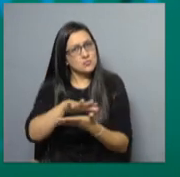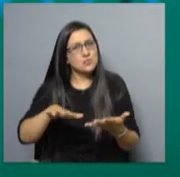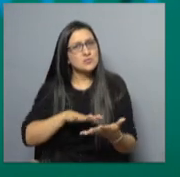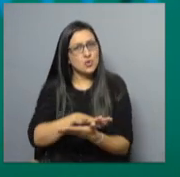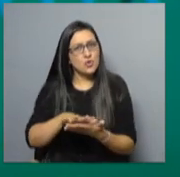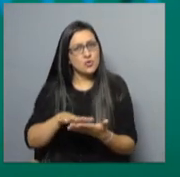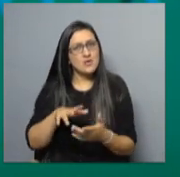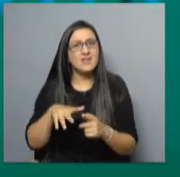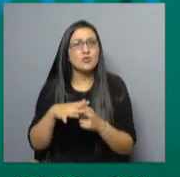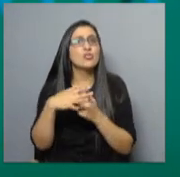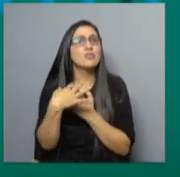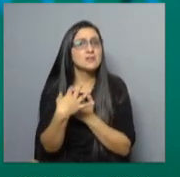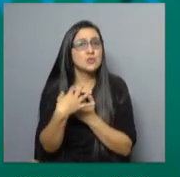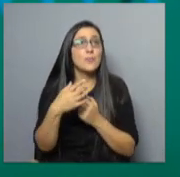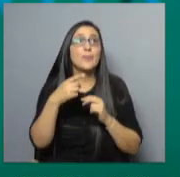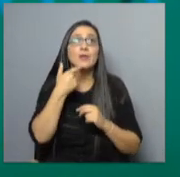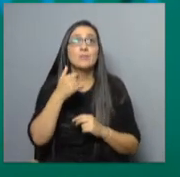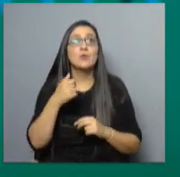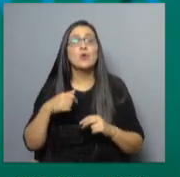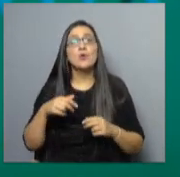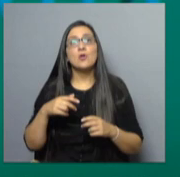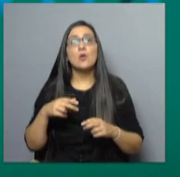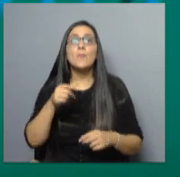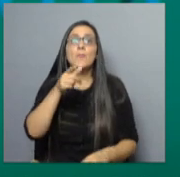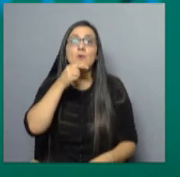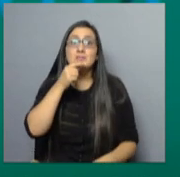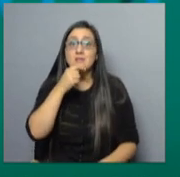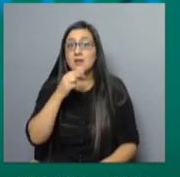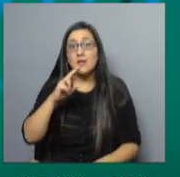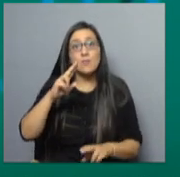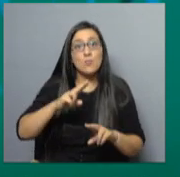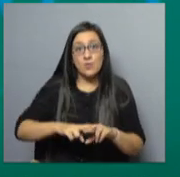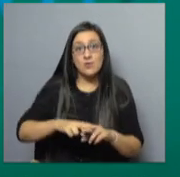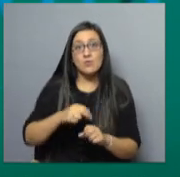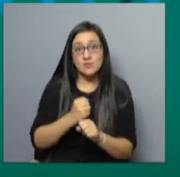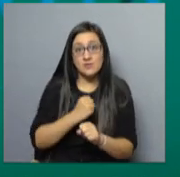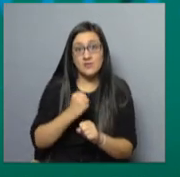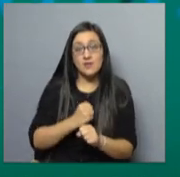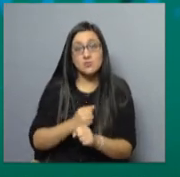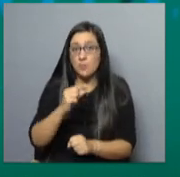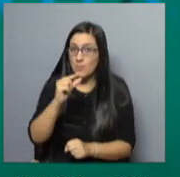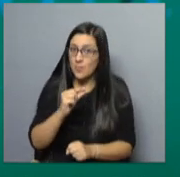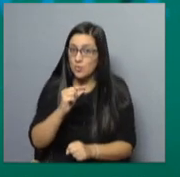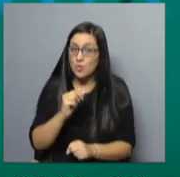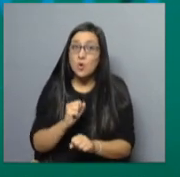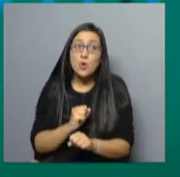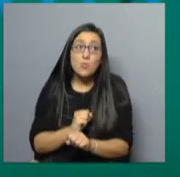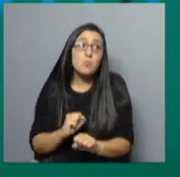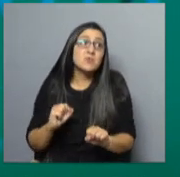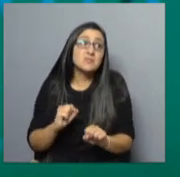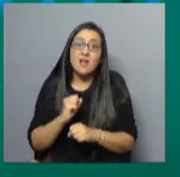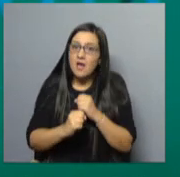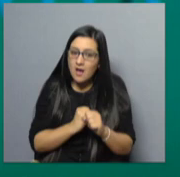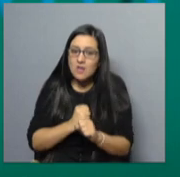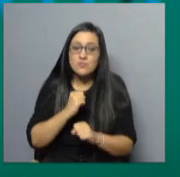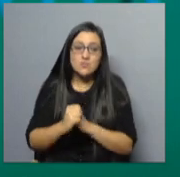los casos de policías que pierden la vida en el ejercicio de sus funciones son pocos años en que no haya